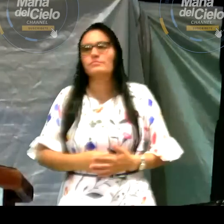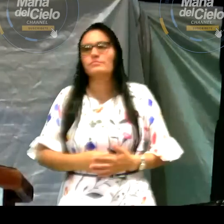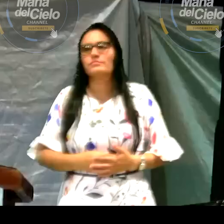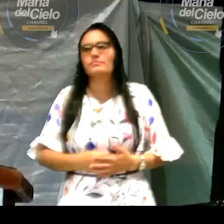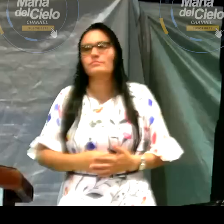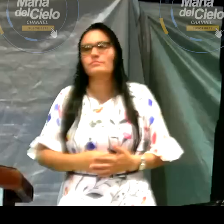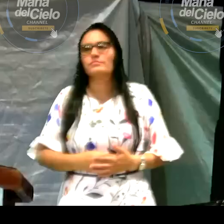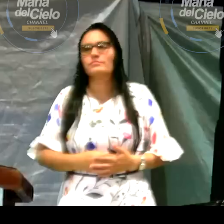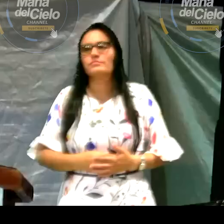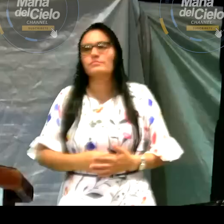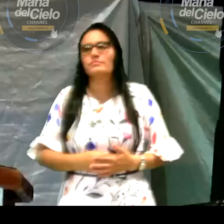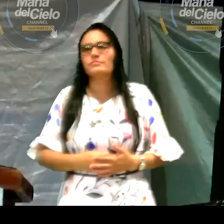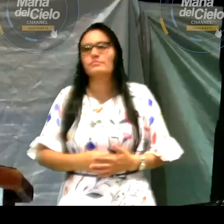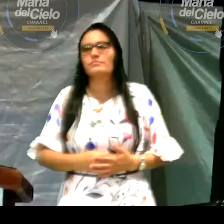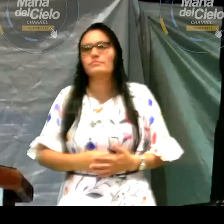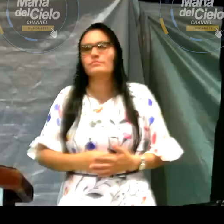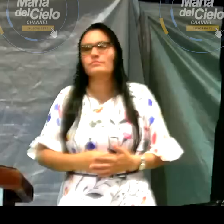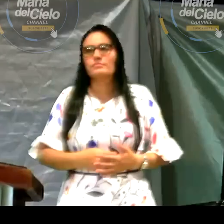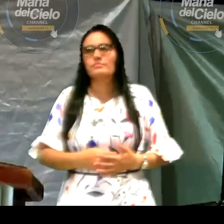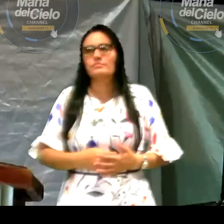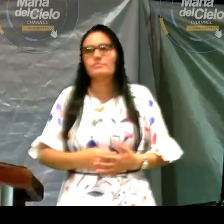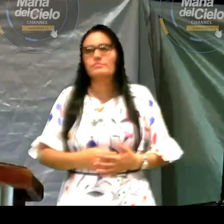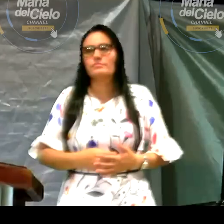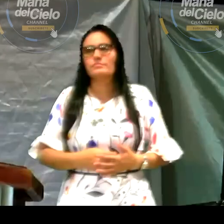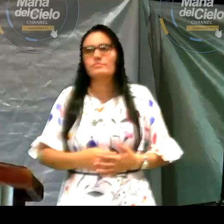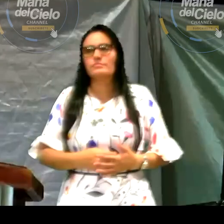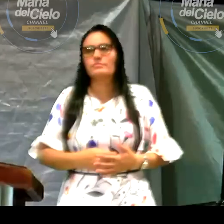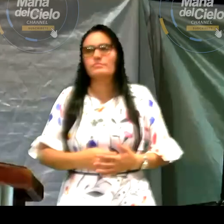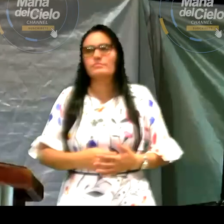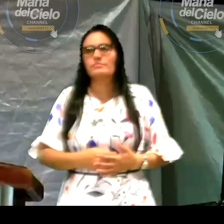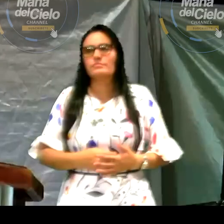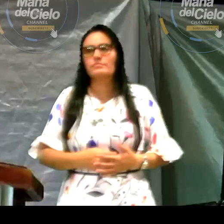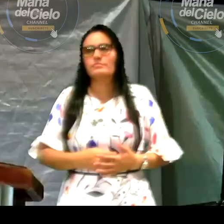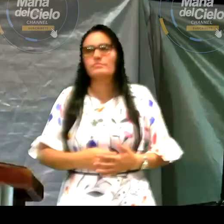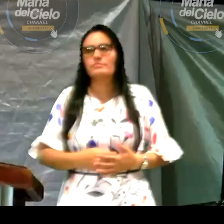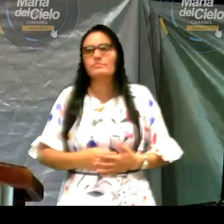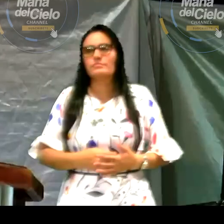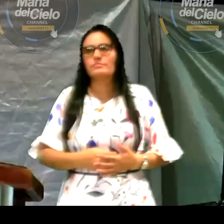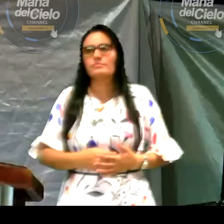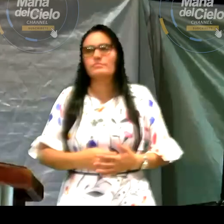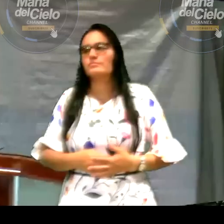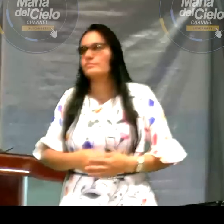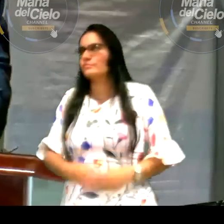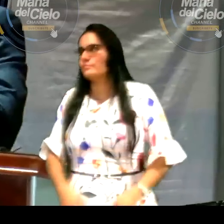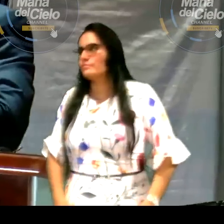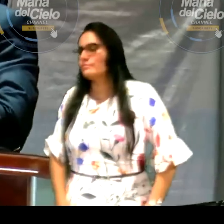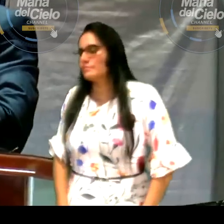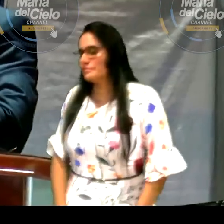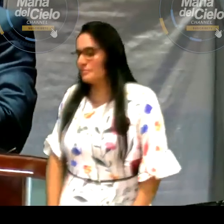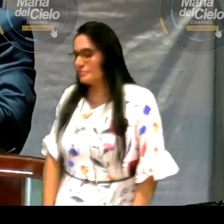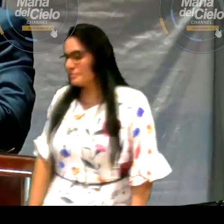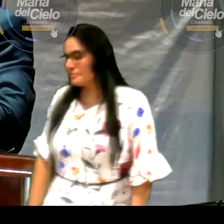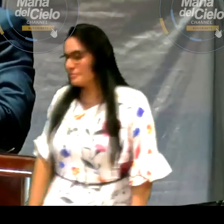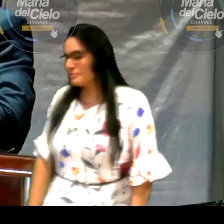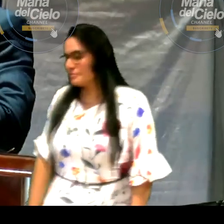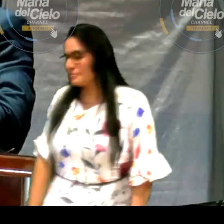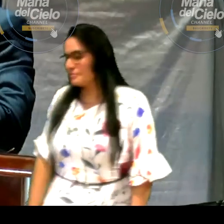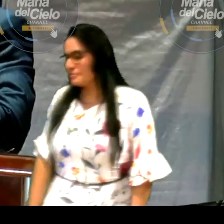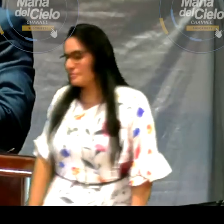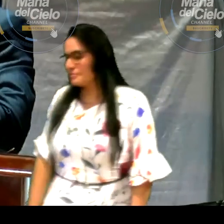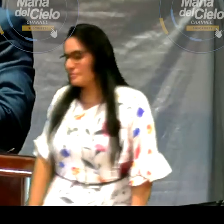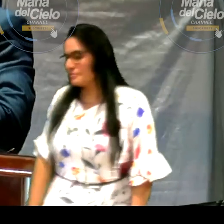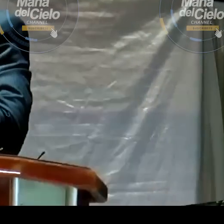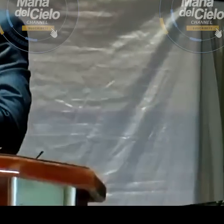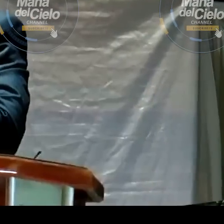Hay decepciones que no las has podido solucionar. Hay una amargura dentro de ti, un caos, un